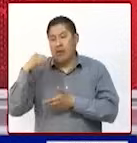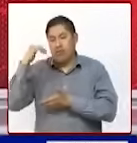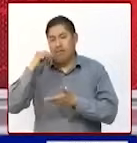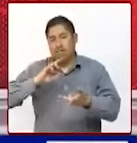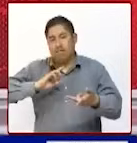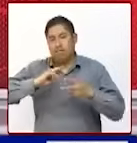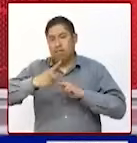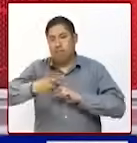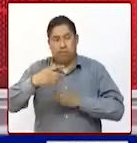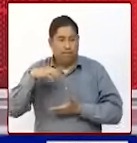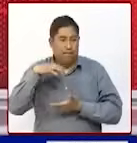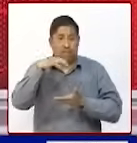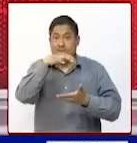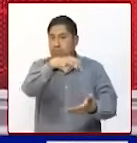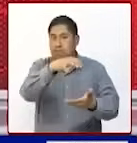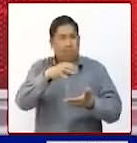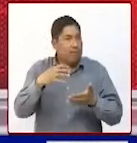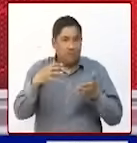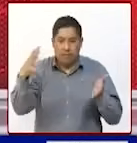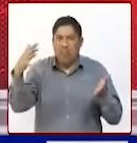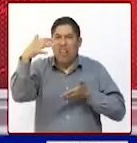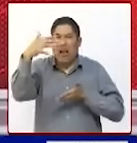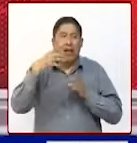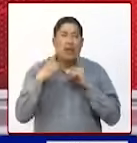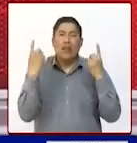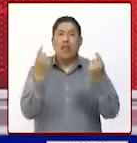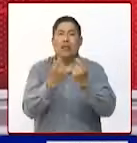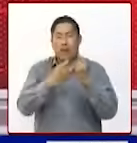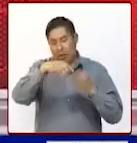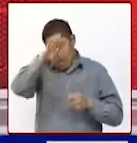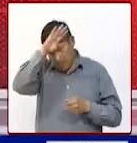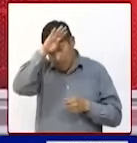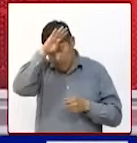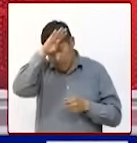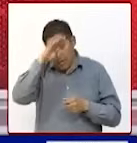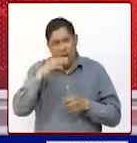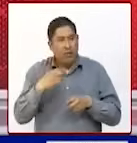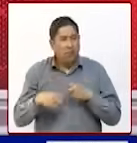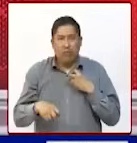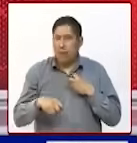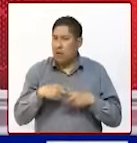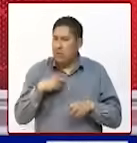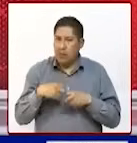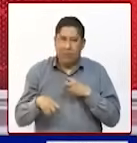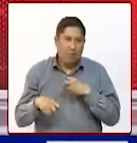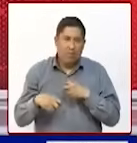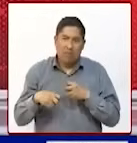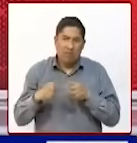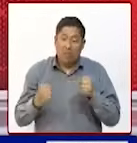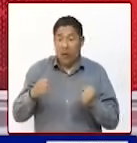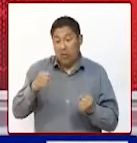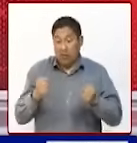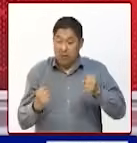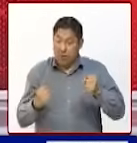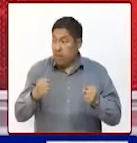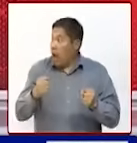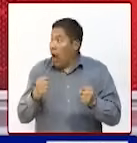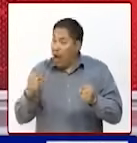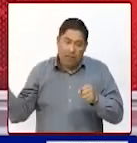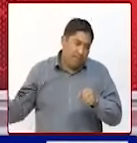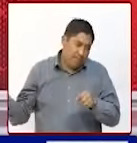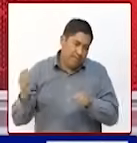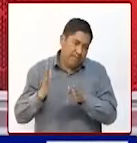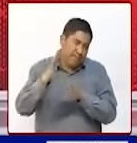que estaba destinado justamente al departamento del Beni, que tuvo además un percance en el Tiznis cuando el vehículo que estaba transportando